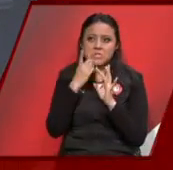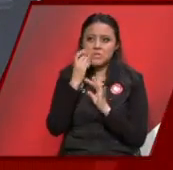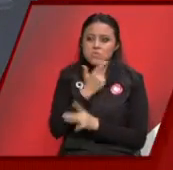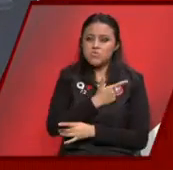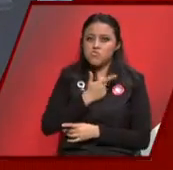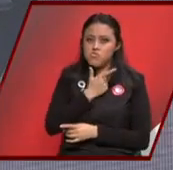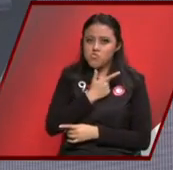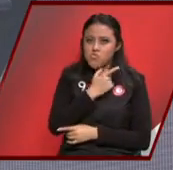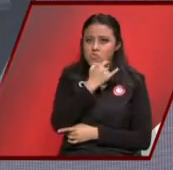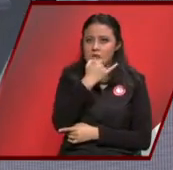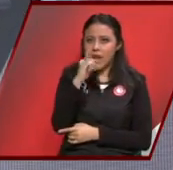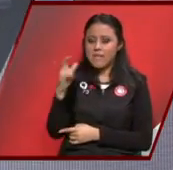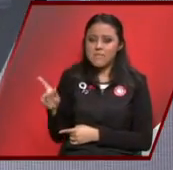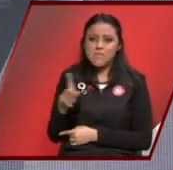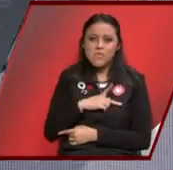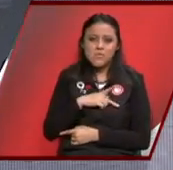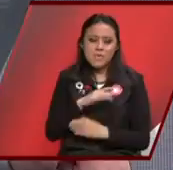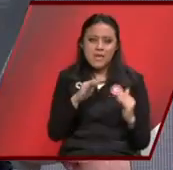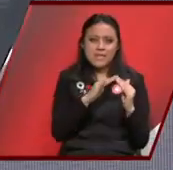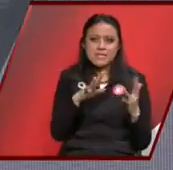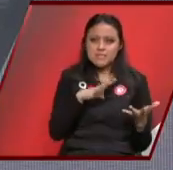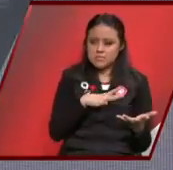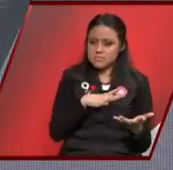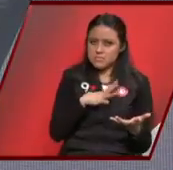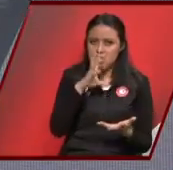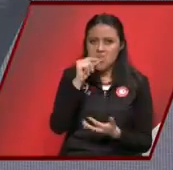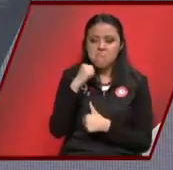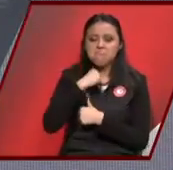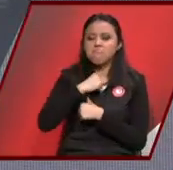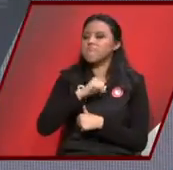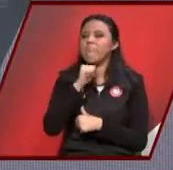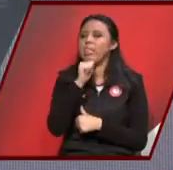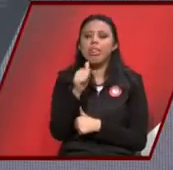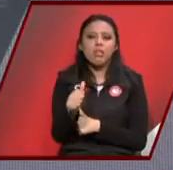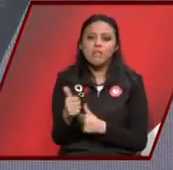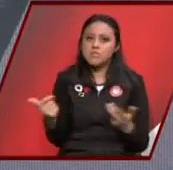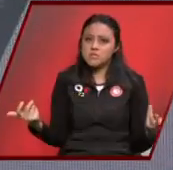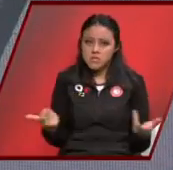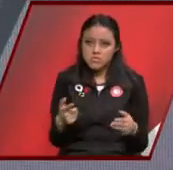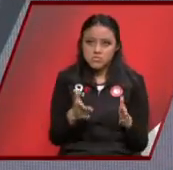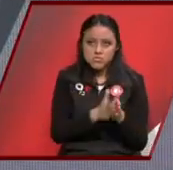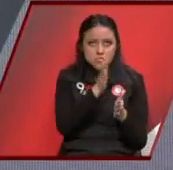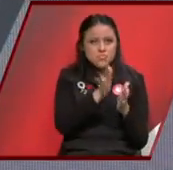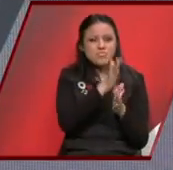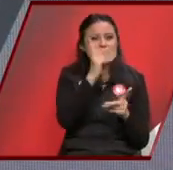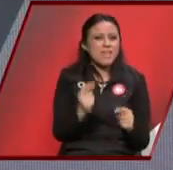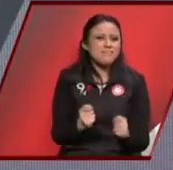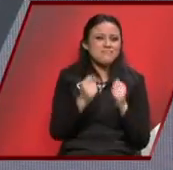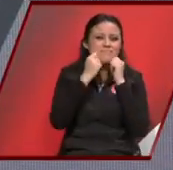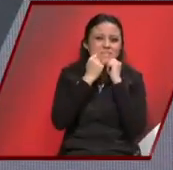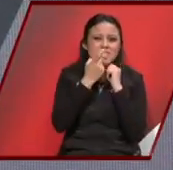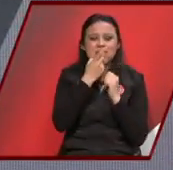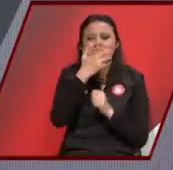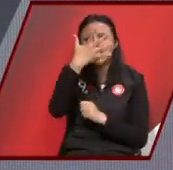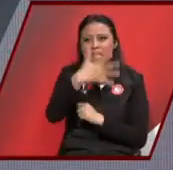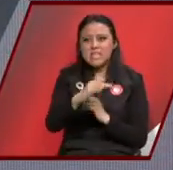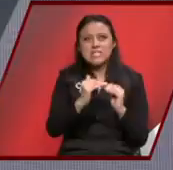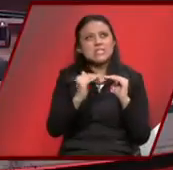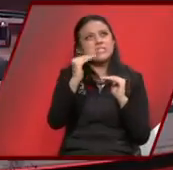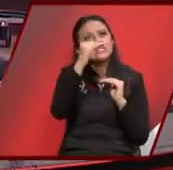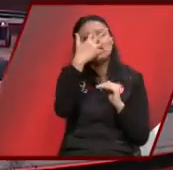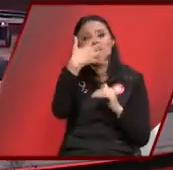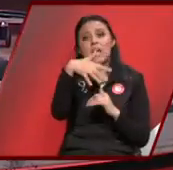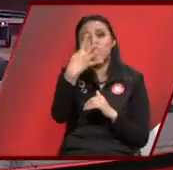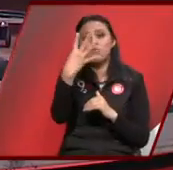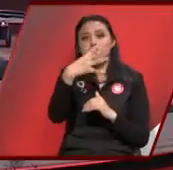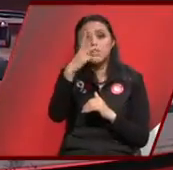el jardín, lo privatice y lo hace en su casa el desgraciado. Claro. Y no hay autoridad que lo quite. Construyes y te van un sorbete, si te dieron 10 pisos, pones 14,